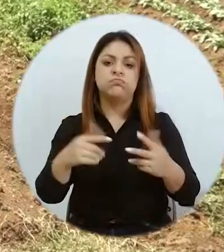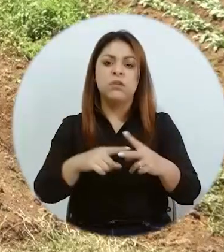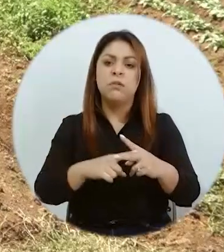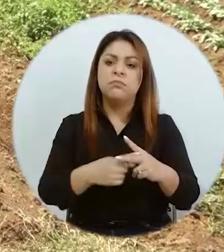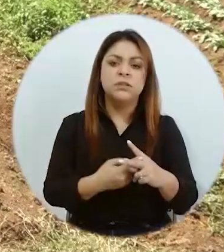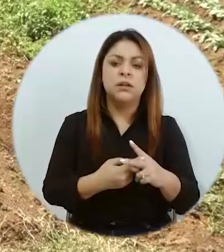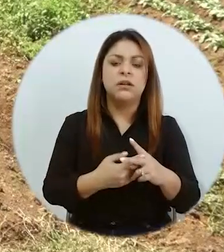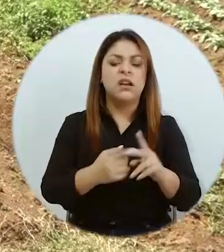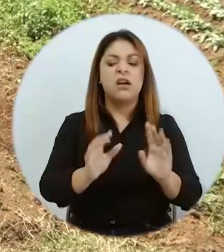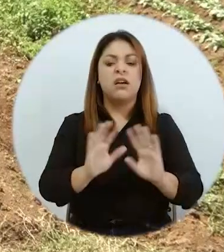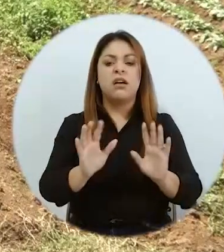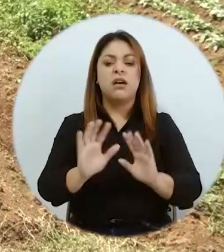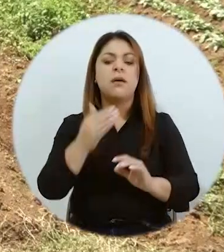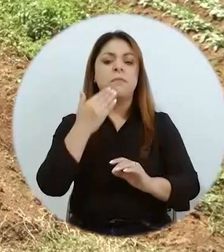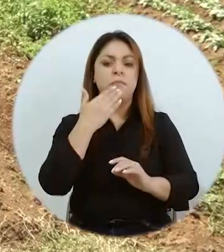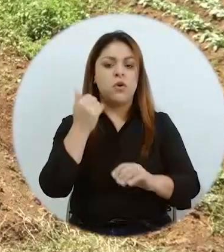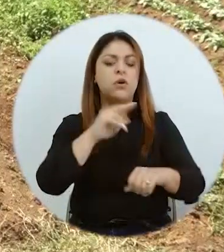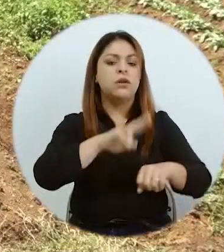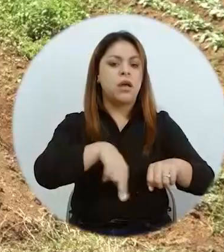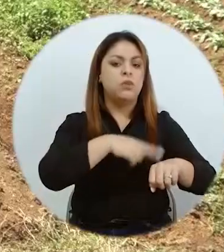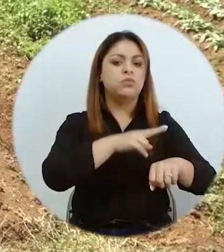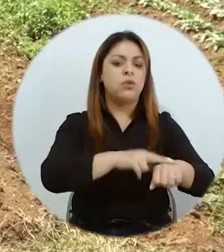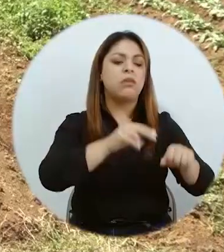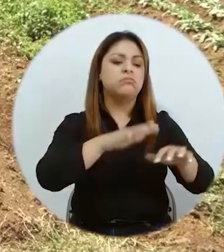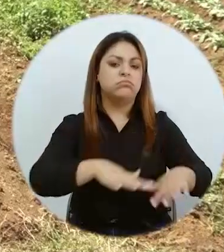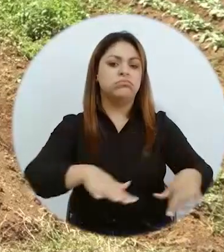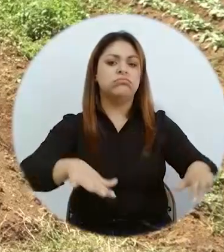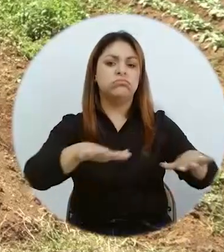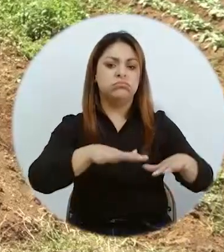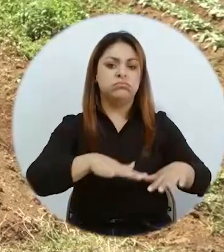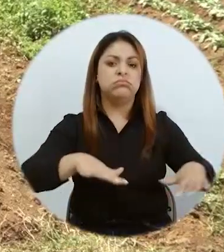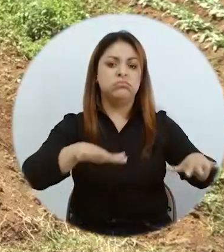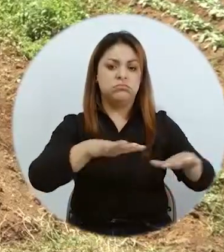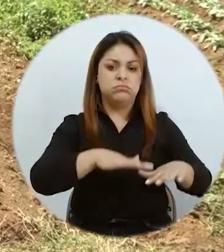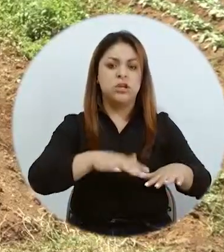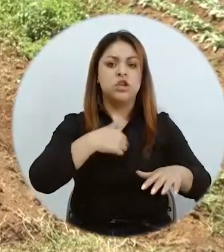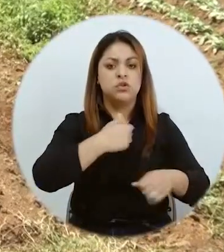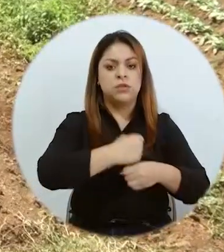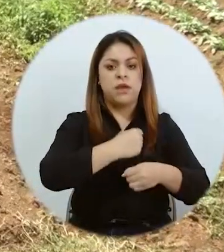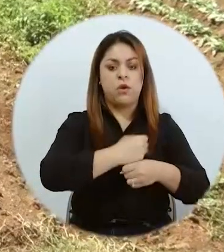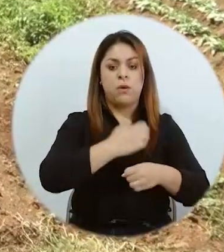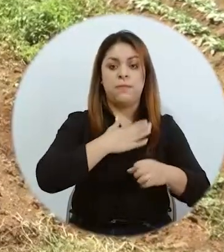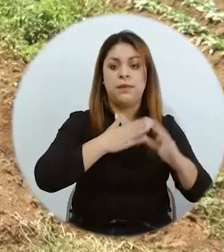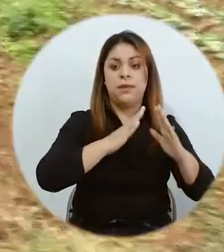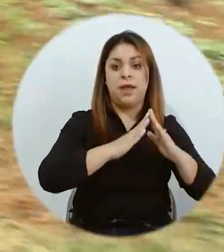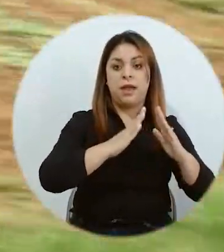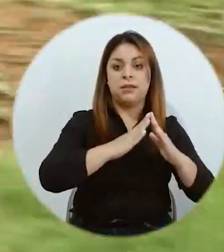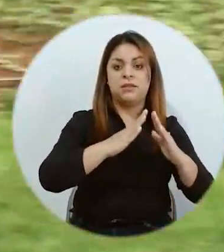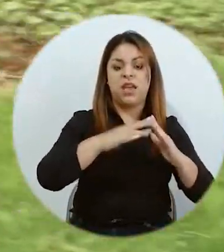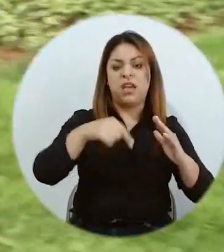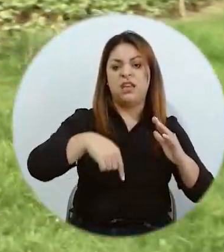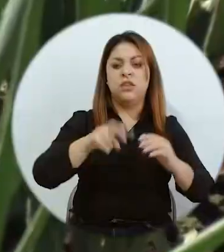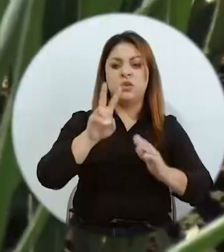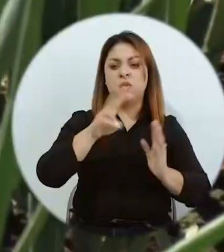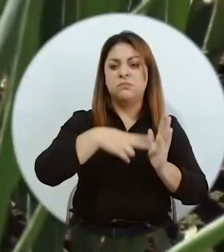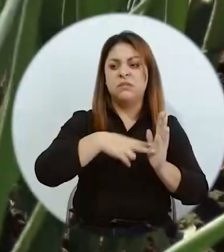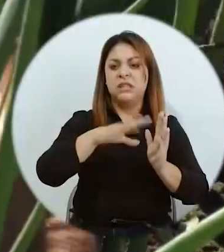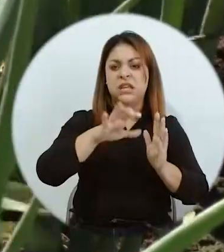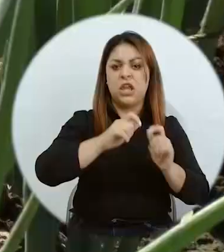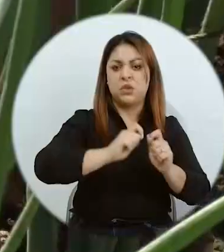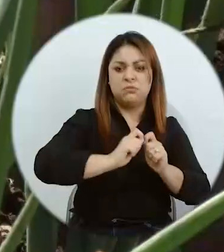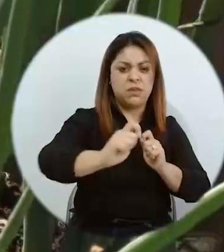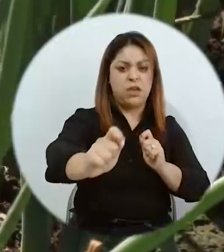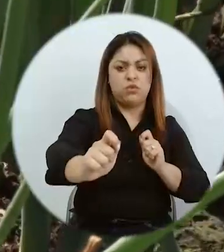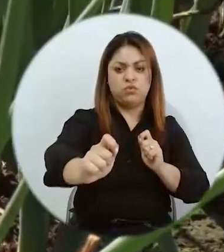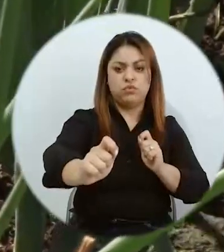comenzamos ya brincamos a la parte agroecológica, pero digamos, yo trabajo agroecológicamente acá en la casa, que son 2.000 y algo